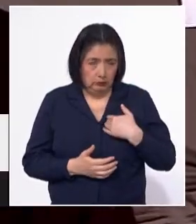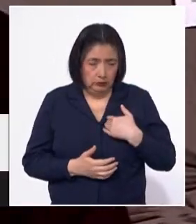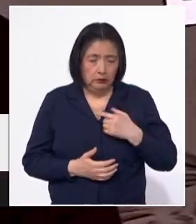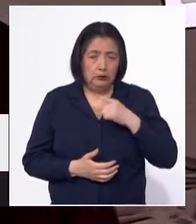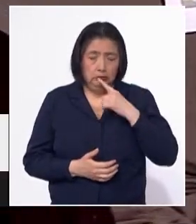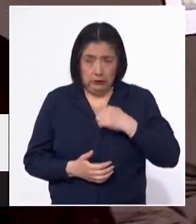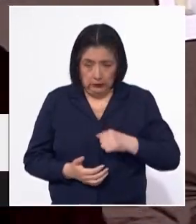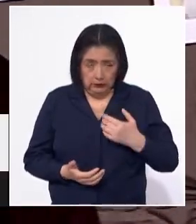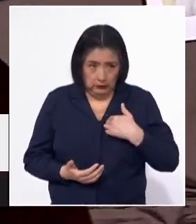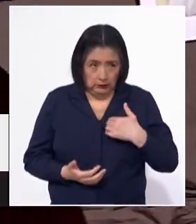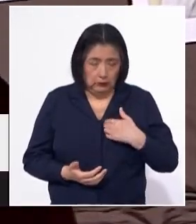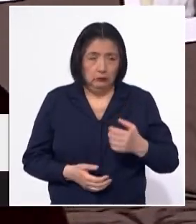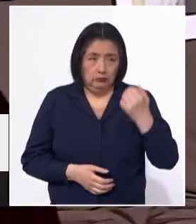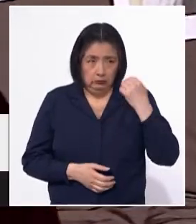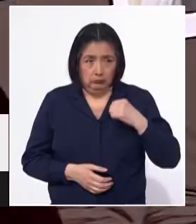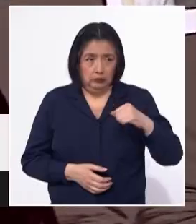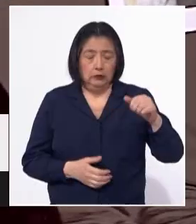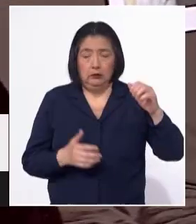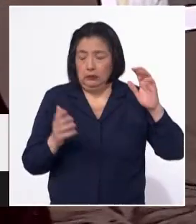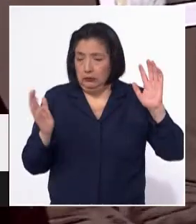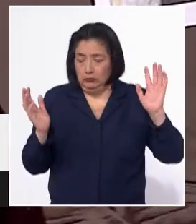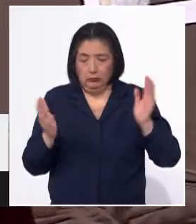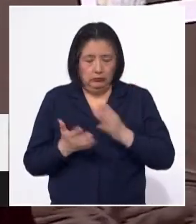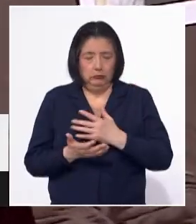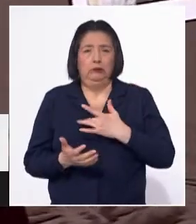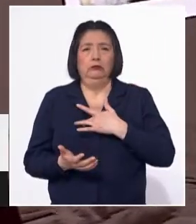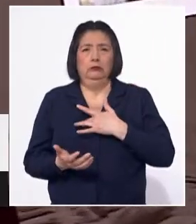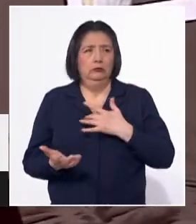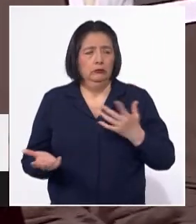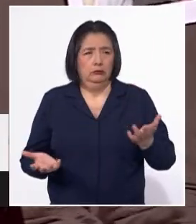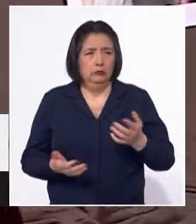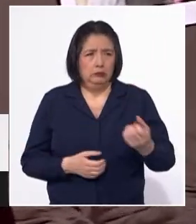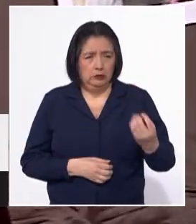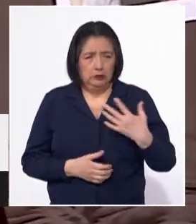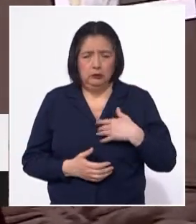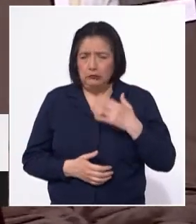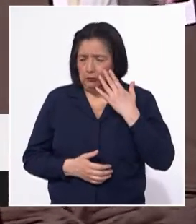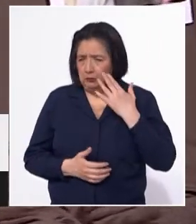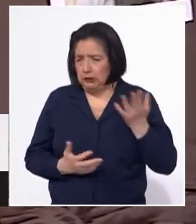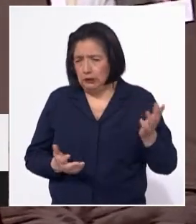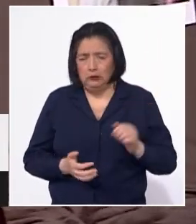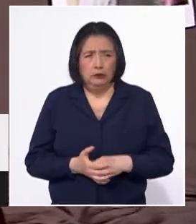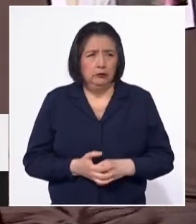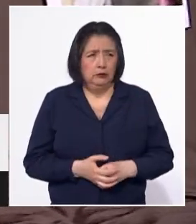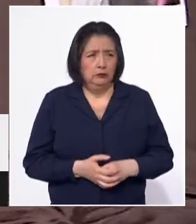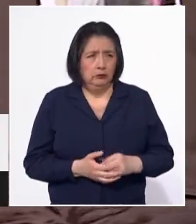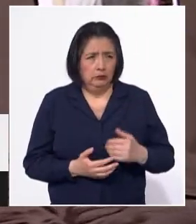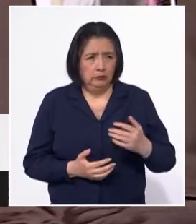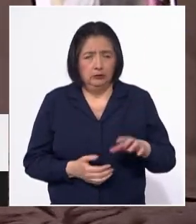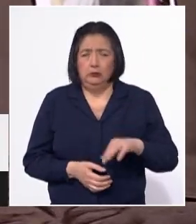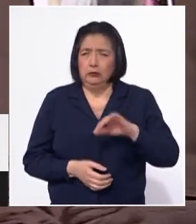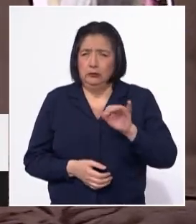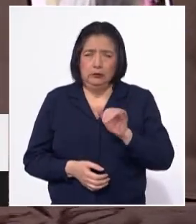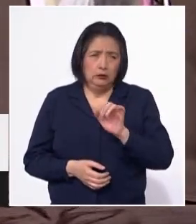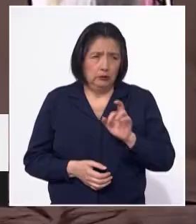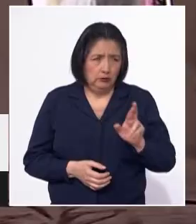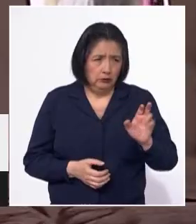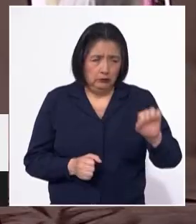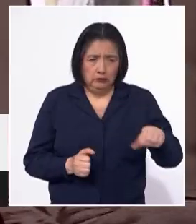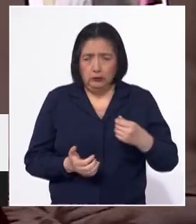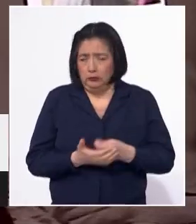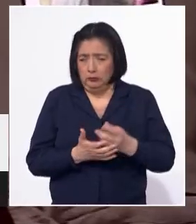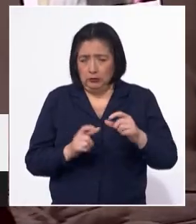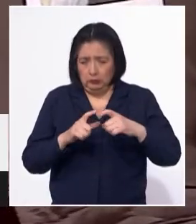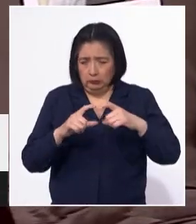hija viaja, inesperadamente a mí me chocó, que me dice, mamá, ¿cómo se llama? Yaira, ¿cómo se llama? Comprar